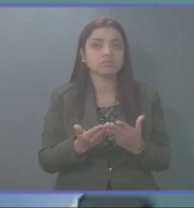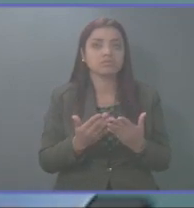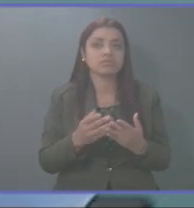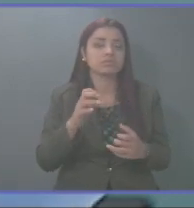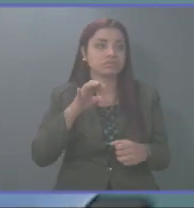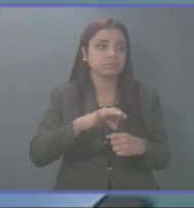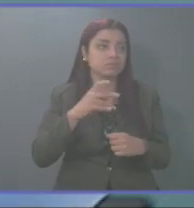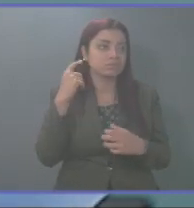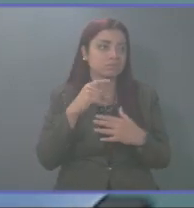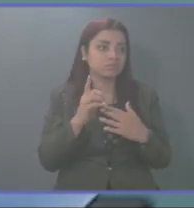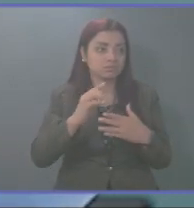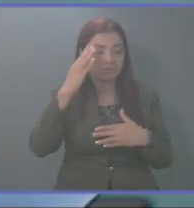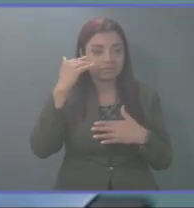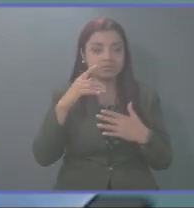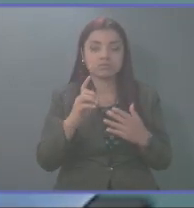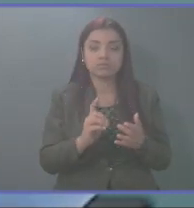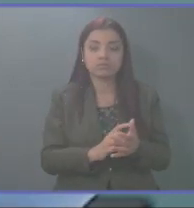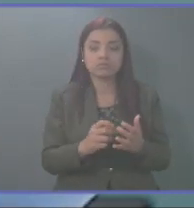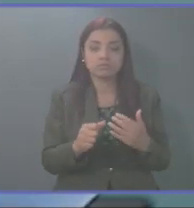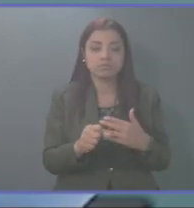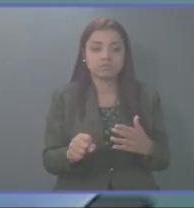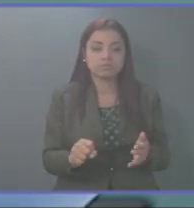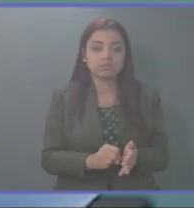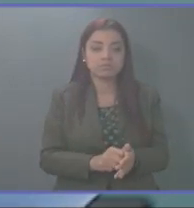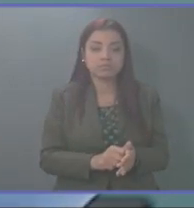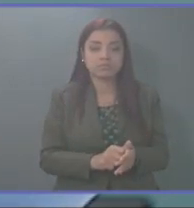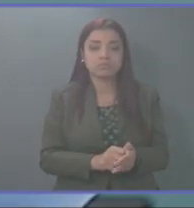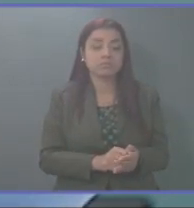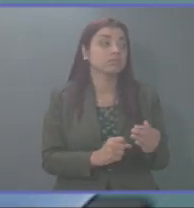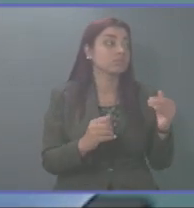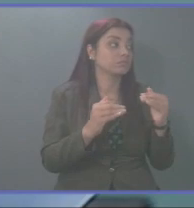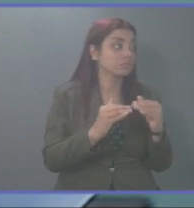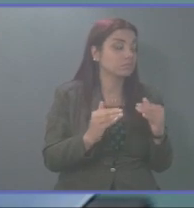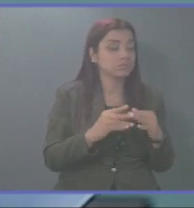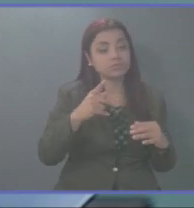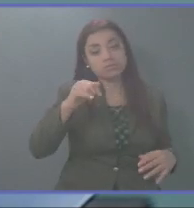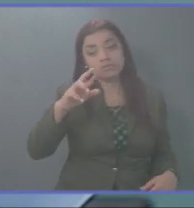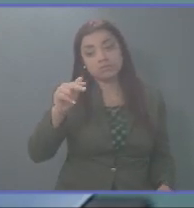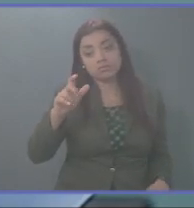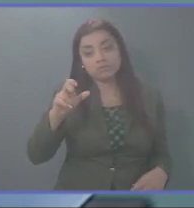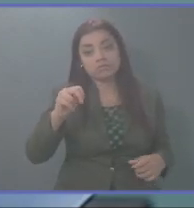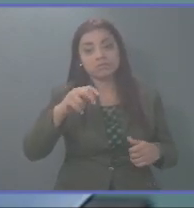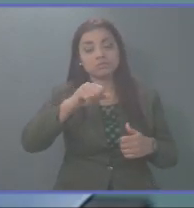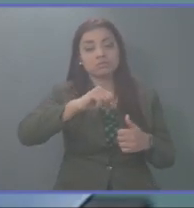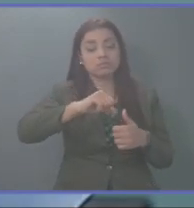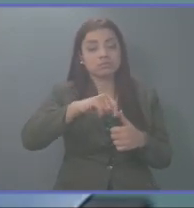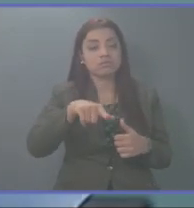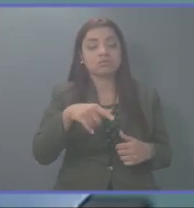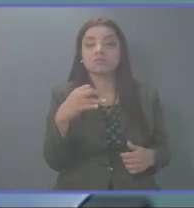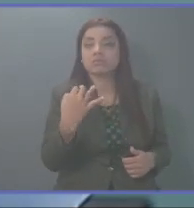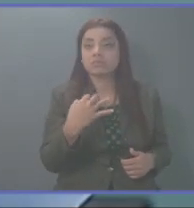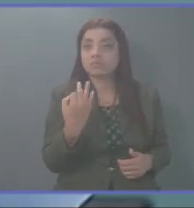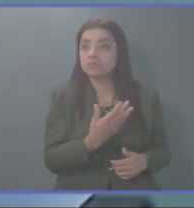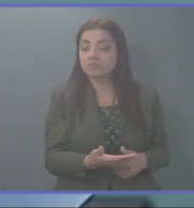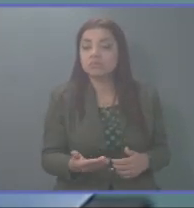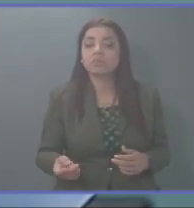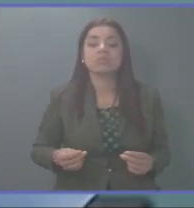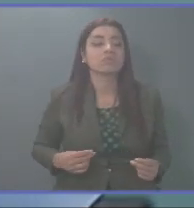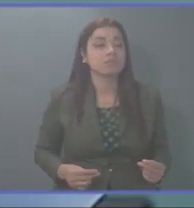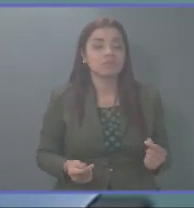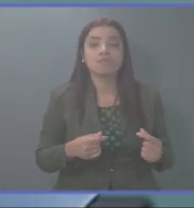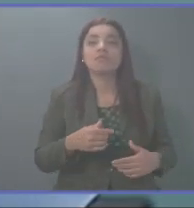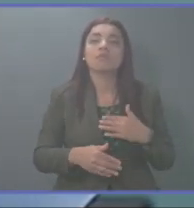elecciones de diputados y diputadas a la Asamblea Legislativa y al Parlamento Centroamericano, por lo que es necesario facilitarles su